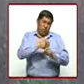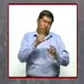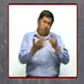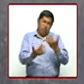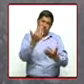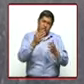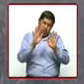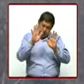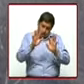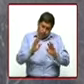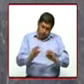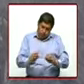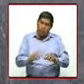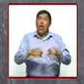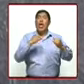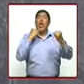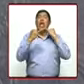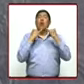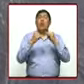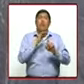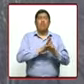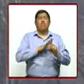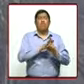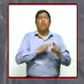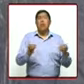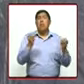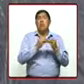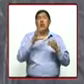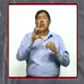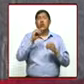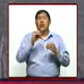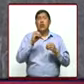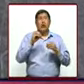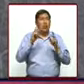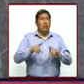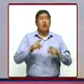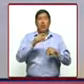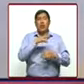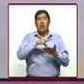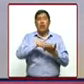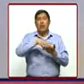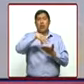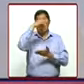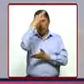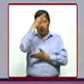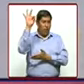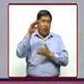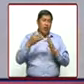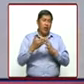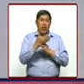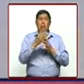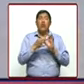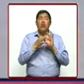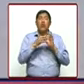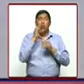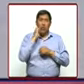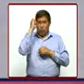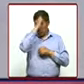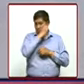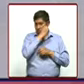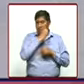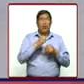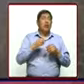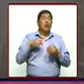incendios en el país. Asimismo, informó que se está gestionando el arribo de más de 80 bomberos de Francia a través de la Unión Europea. Como Estado